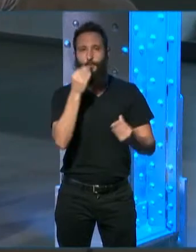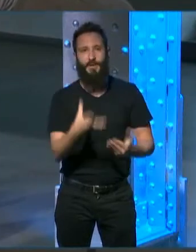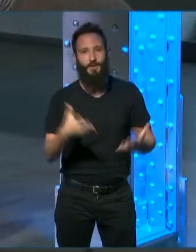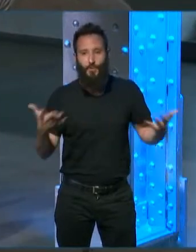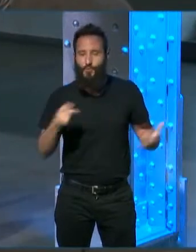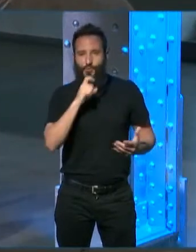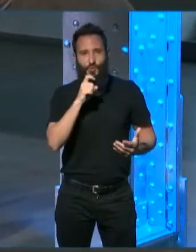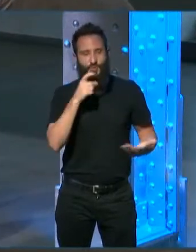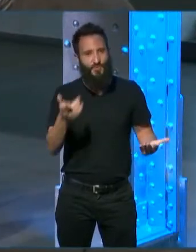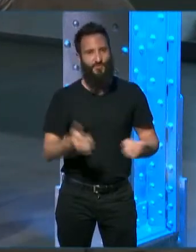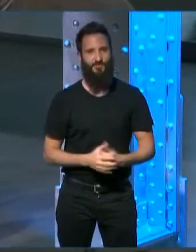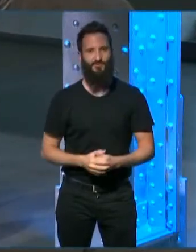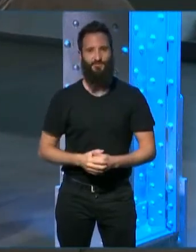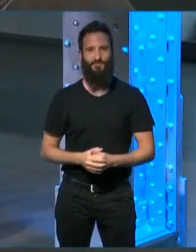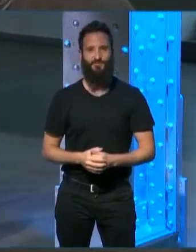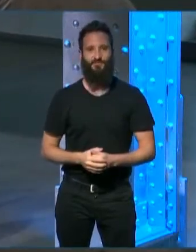Bueno,